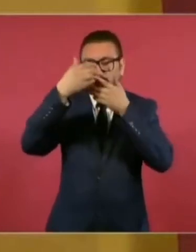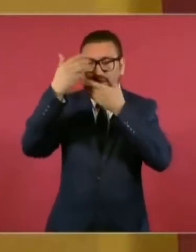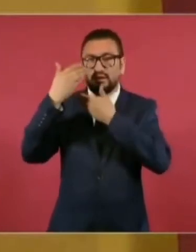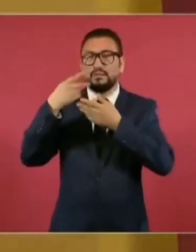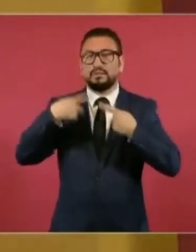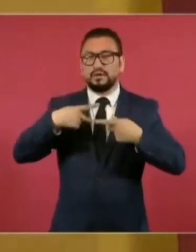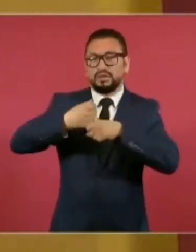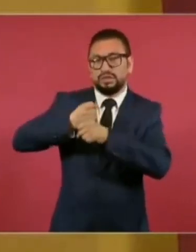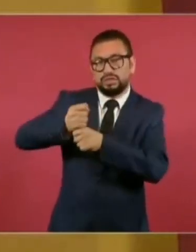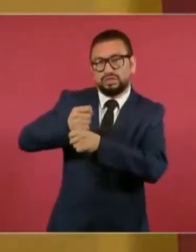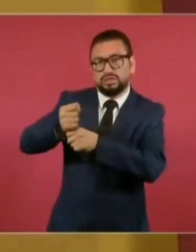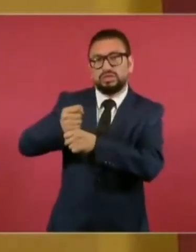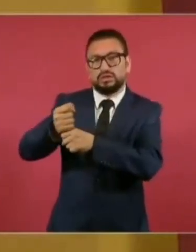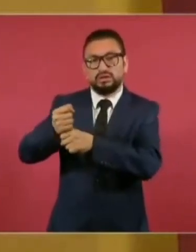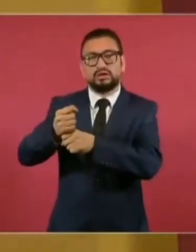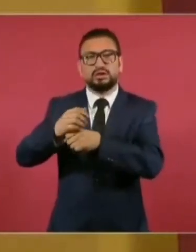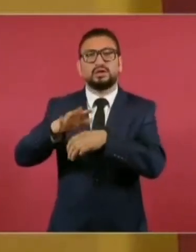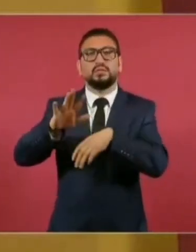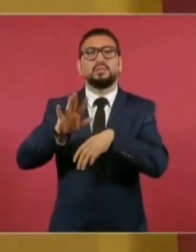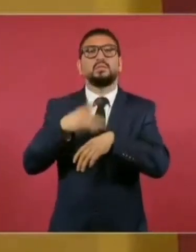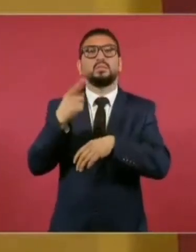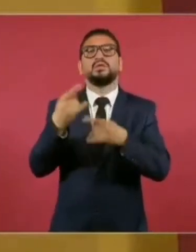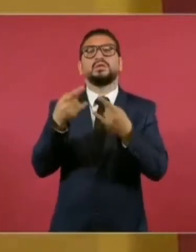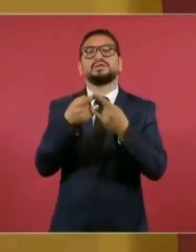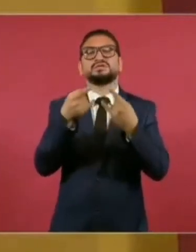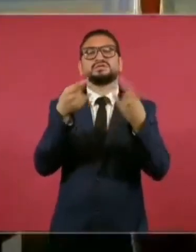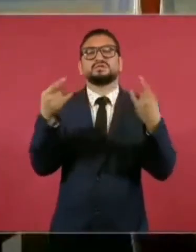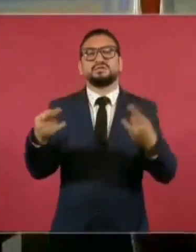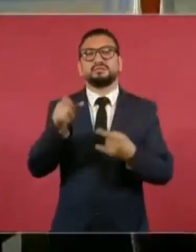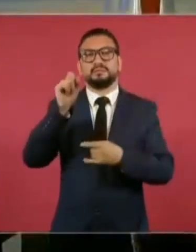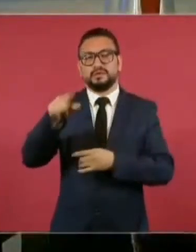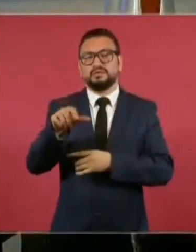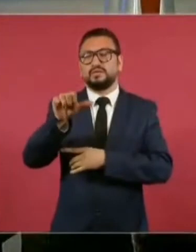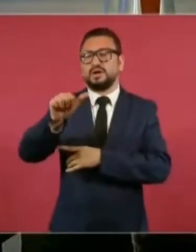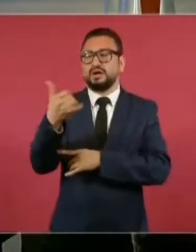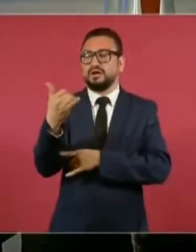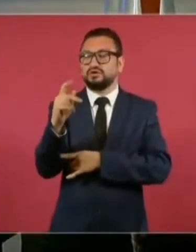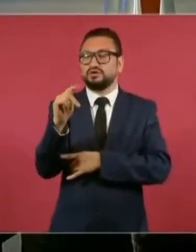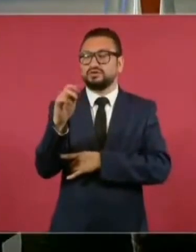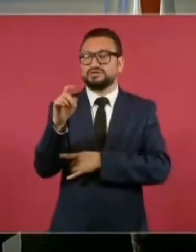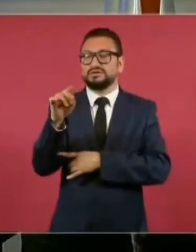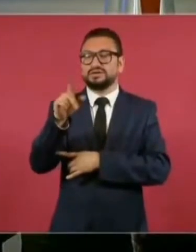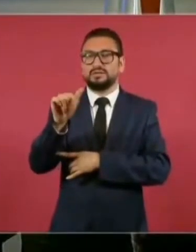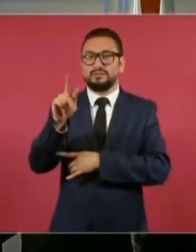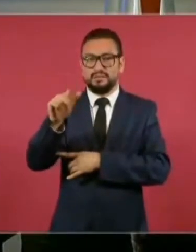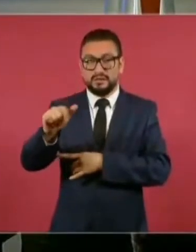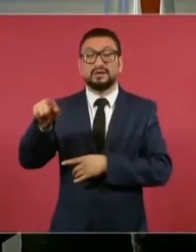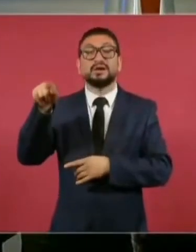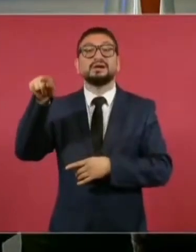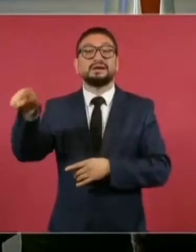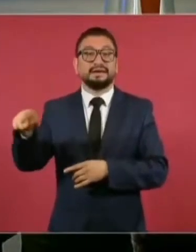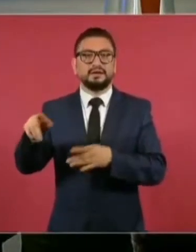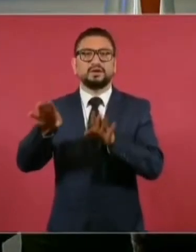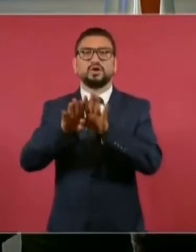y tortura, precisamente por el caso Ayotzinapa, le dieron el cambio de medida